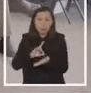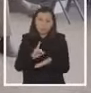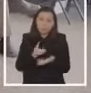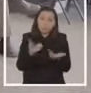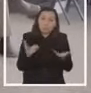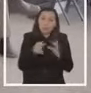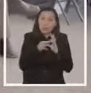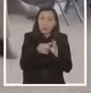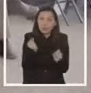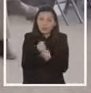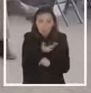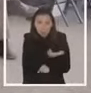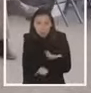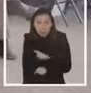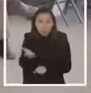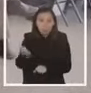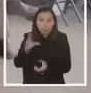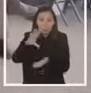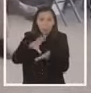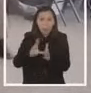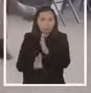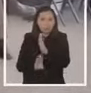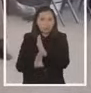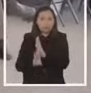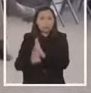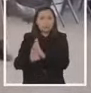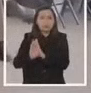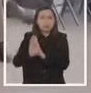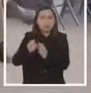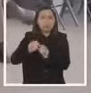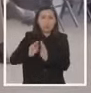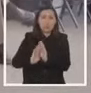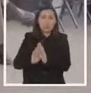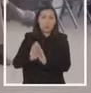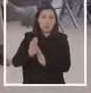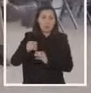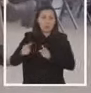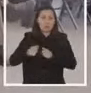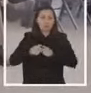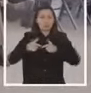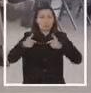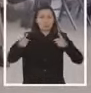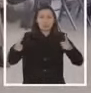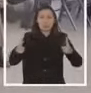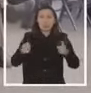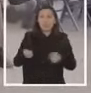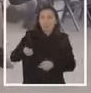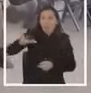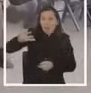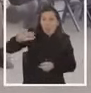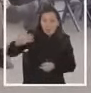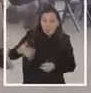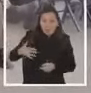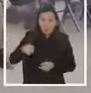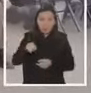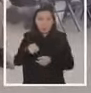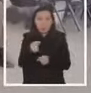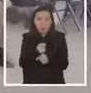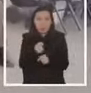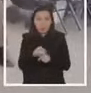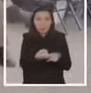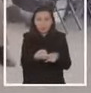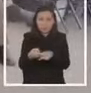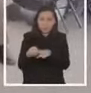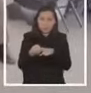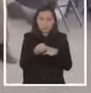al trabajo de todos ustedes, el país se desarrolla, el país crece. El valor del trabajo también es cómo la sociedad, a través de